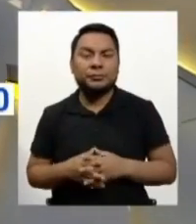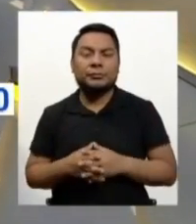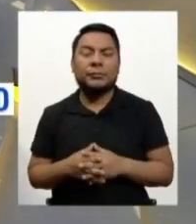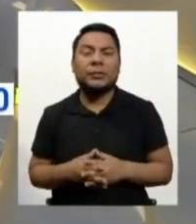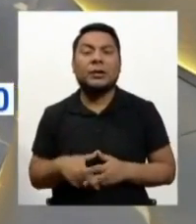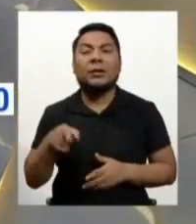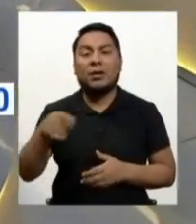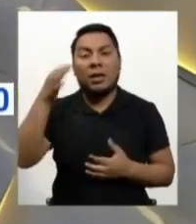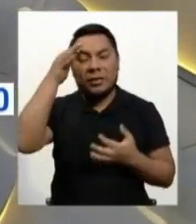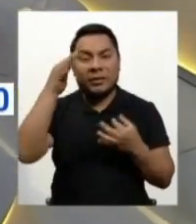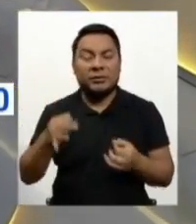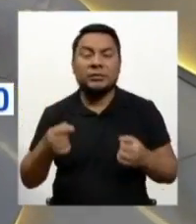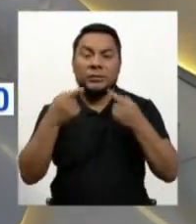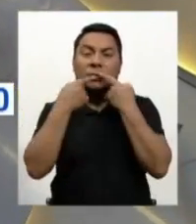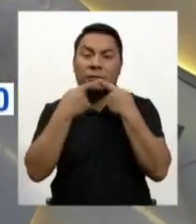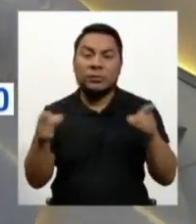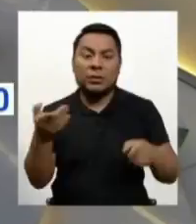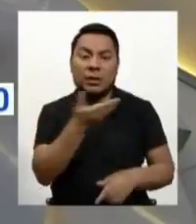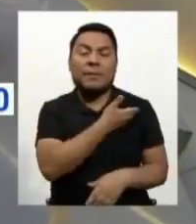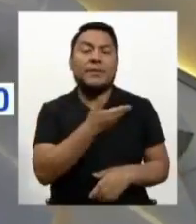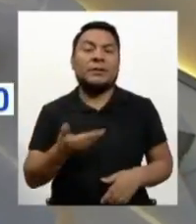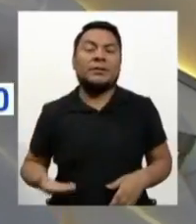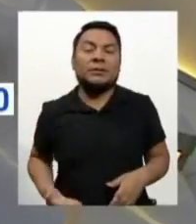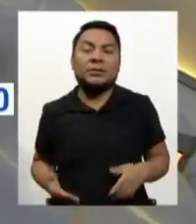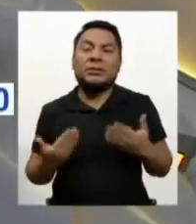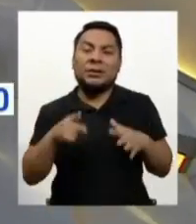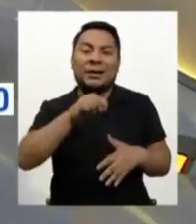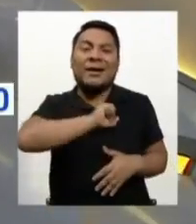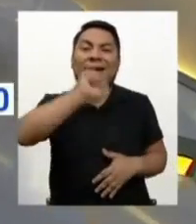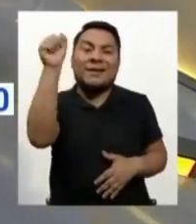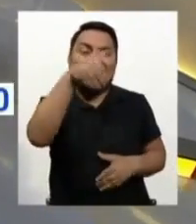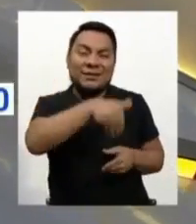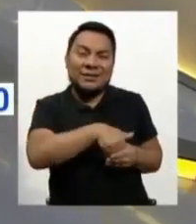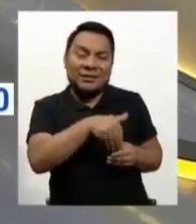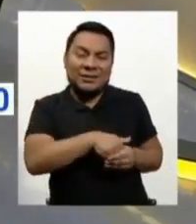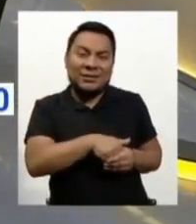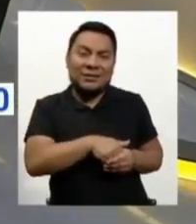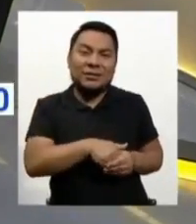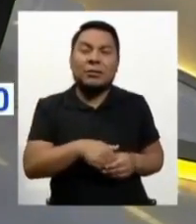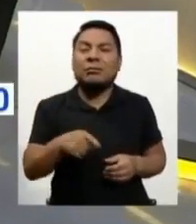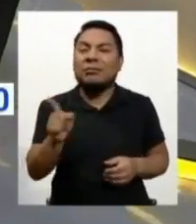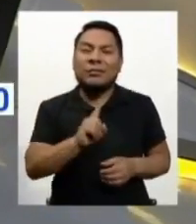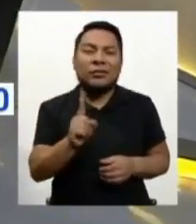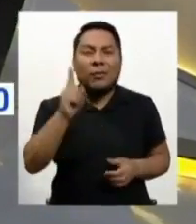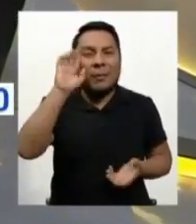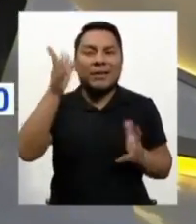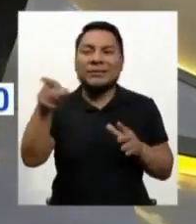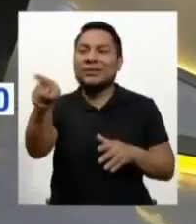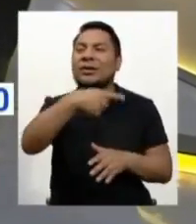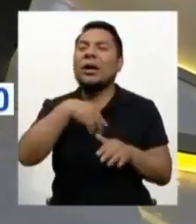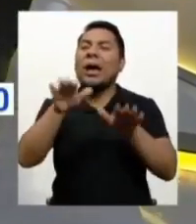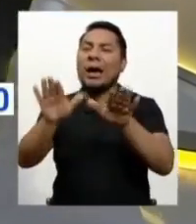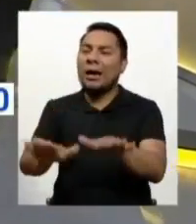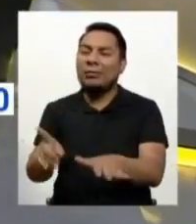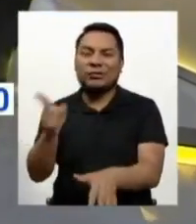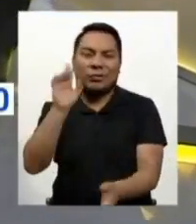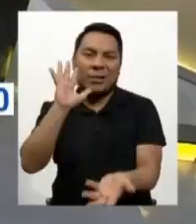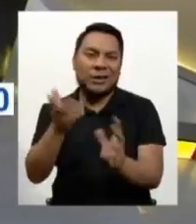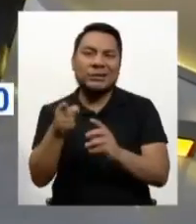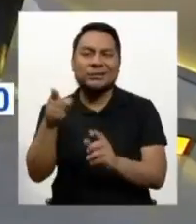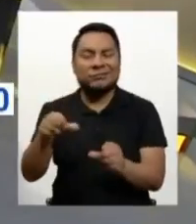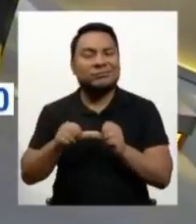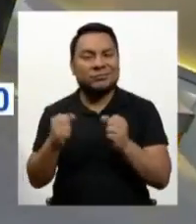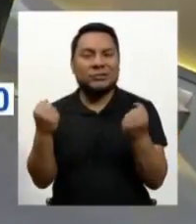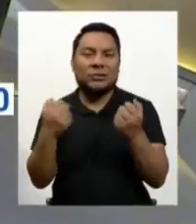la decisión, ya el anuncio del presidente que habría ganado las elecciones, eso no parece que va a calmar las aguas, ¿no? Bueno, para empezar, él